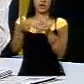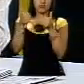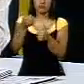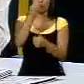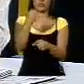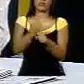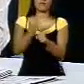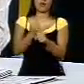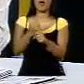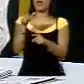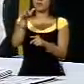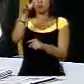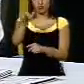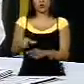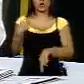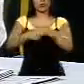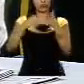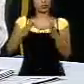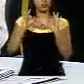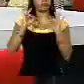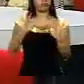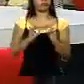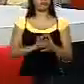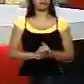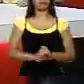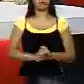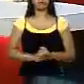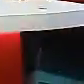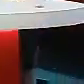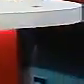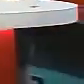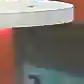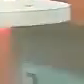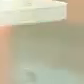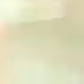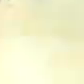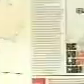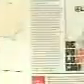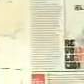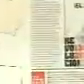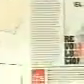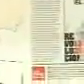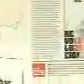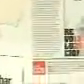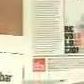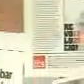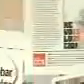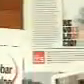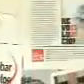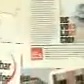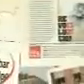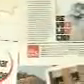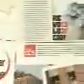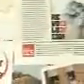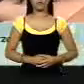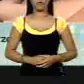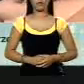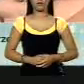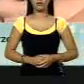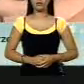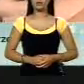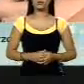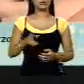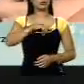lineamientos constitucionales de la Constitución de la República Bolivariana de Venezuela para generar esta propuesta que consta por ahora